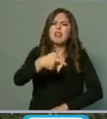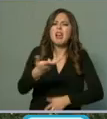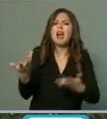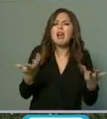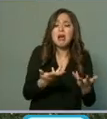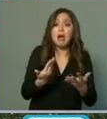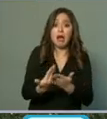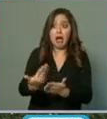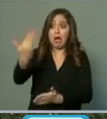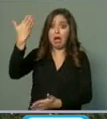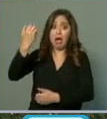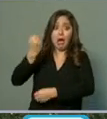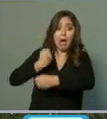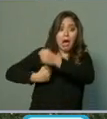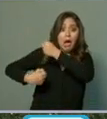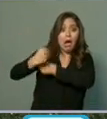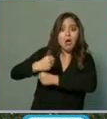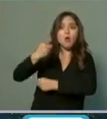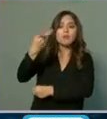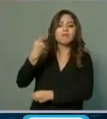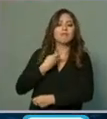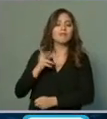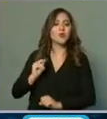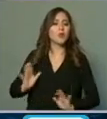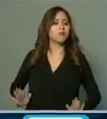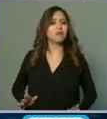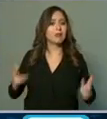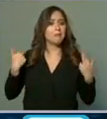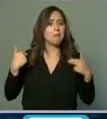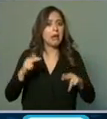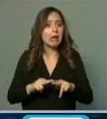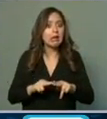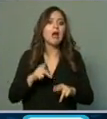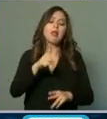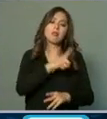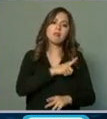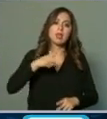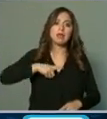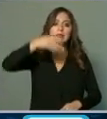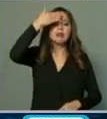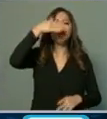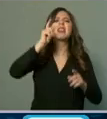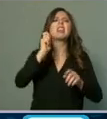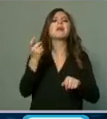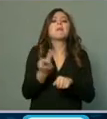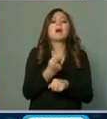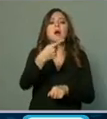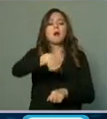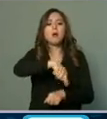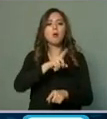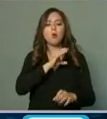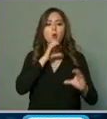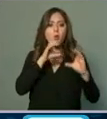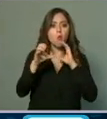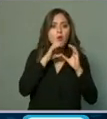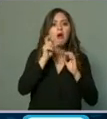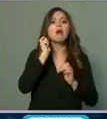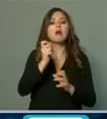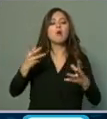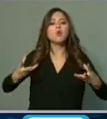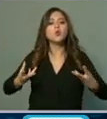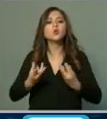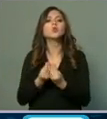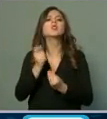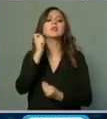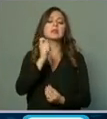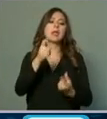el año pasado no se llevó bien con la maestra, bueno, ver qué es lo que está fallando para que esa comunicación pueda fluir, porque al final del día, pues los tres van a ganar, los papás,